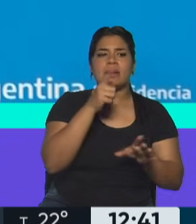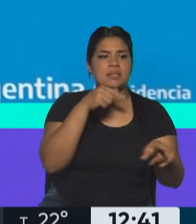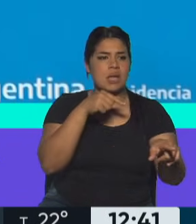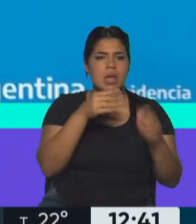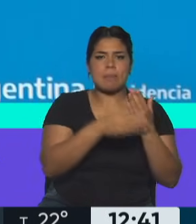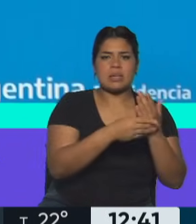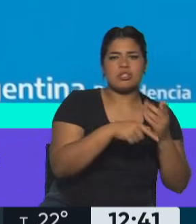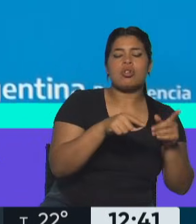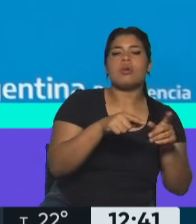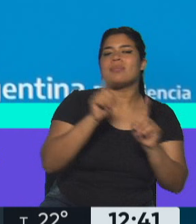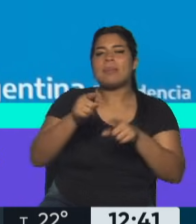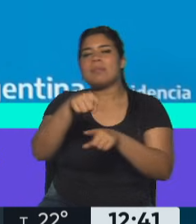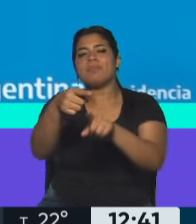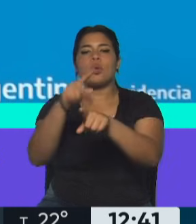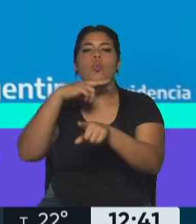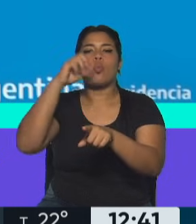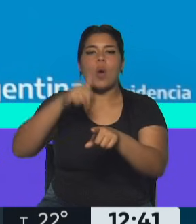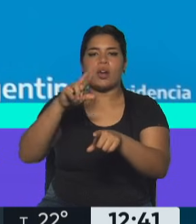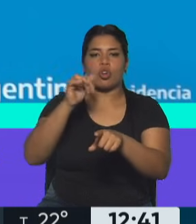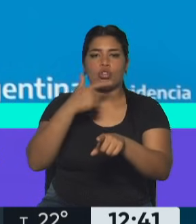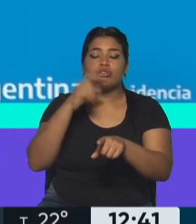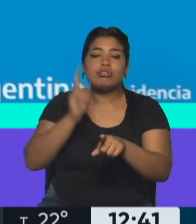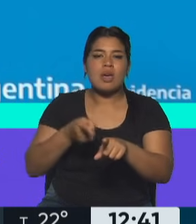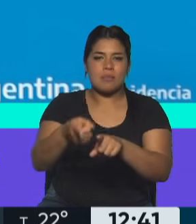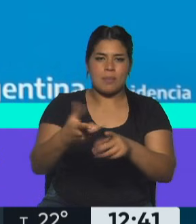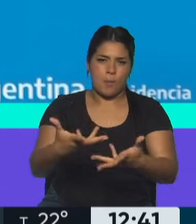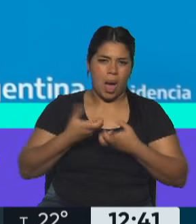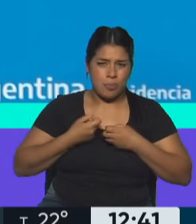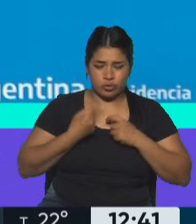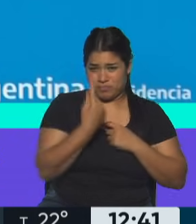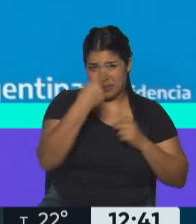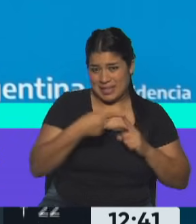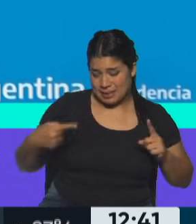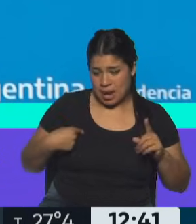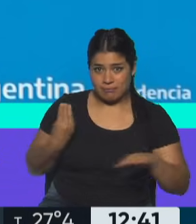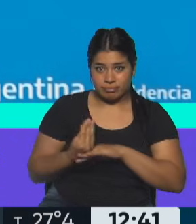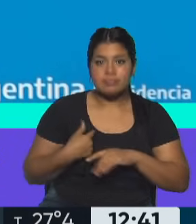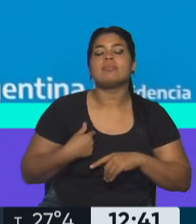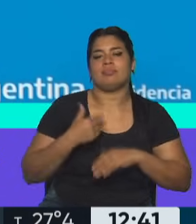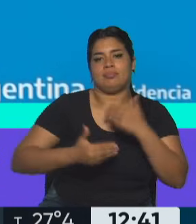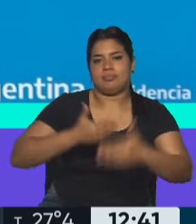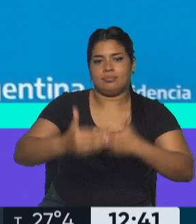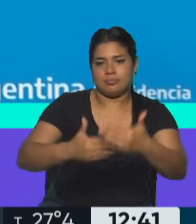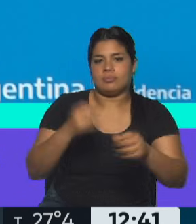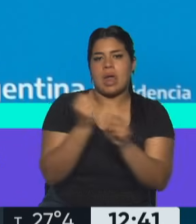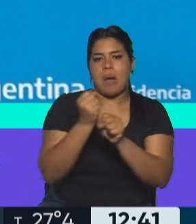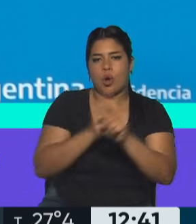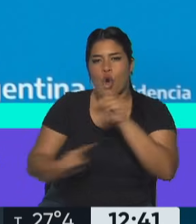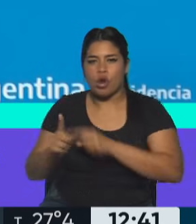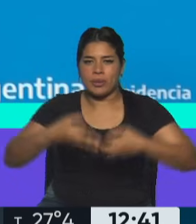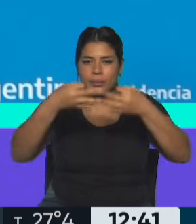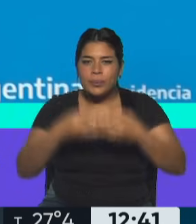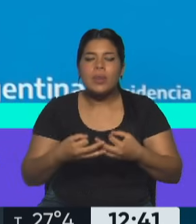y a Juan Ros también, que por todo el apoyo en esta primera semana y en adelante en trabajar coordinadamente y de la mejor